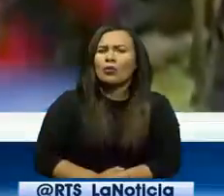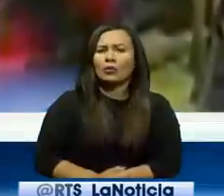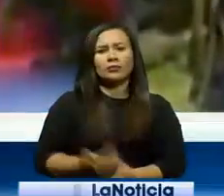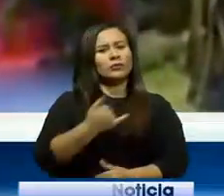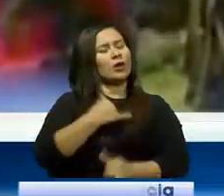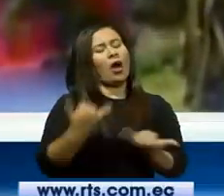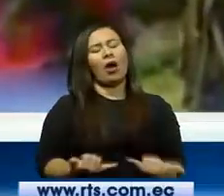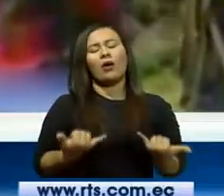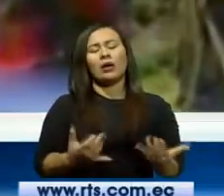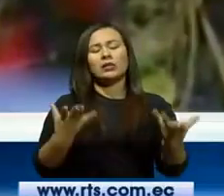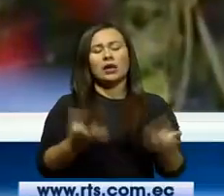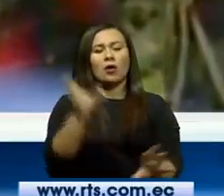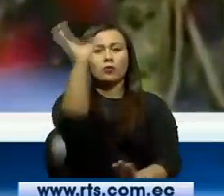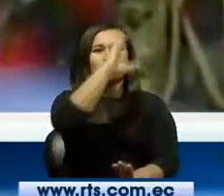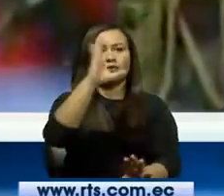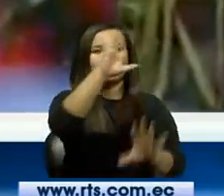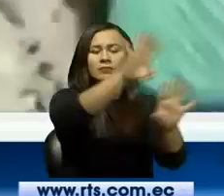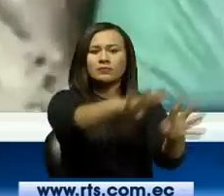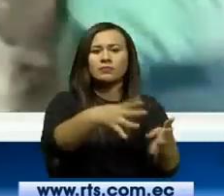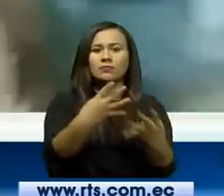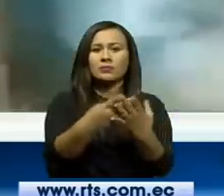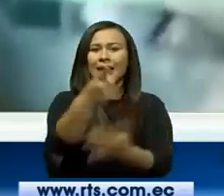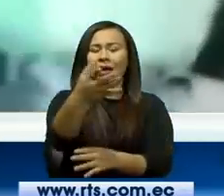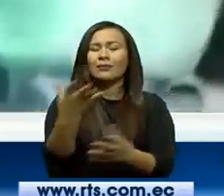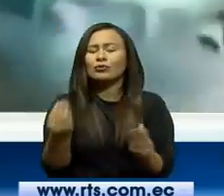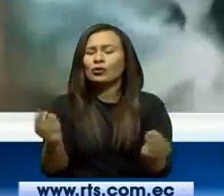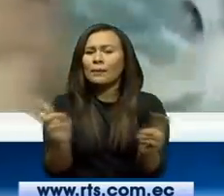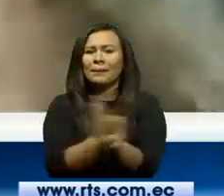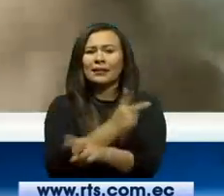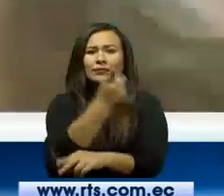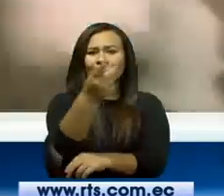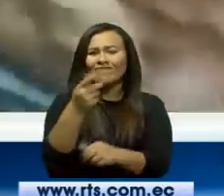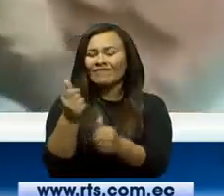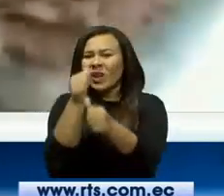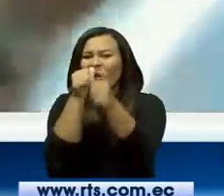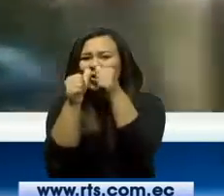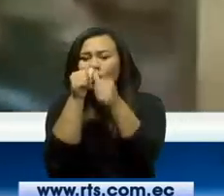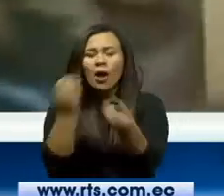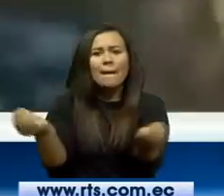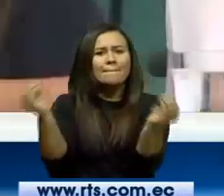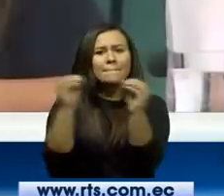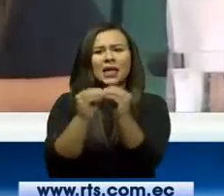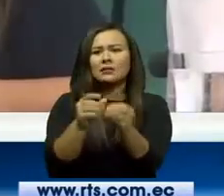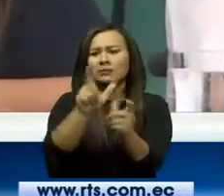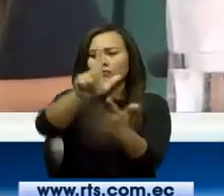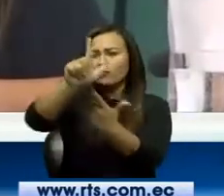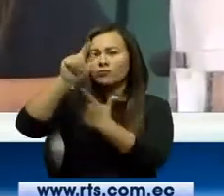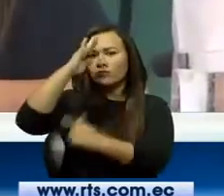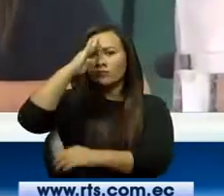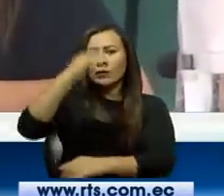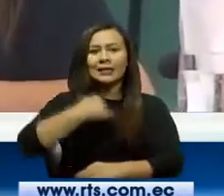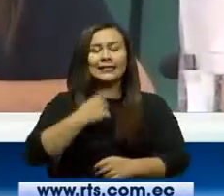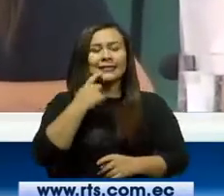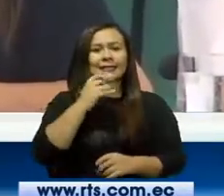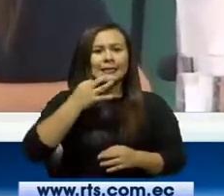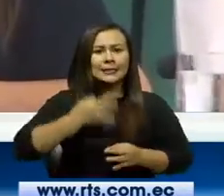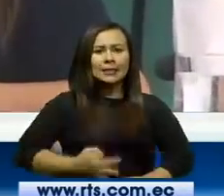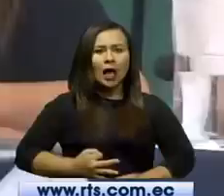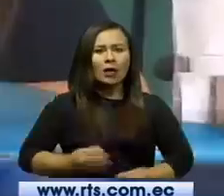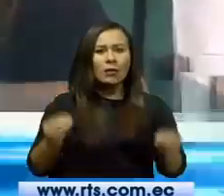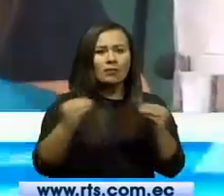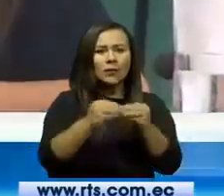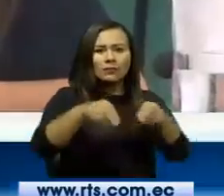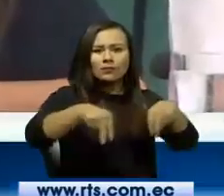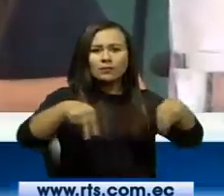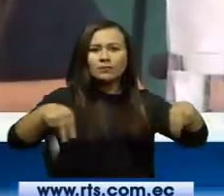República aseguró que la lucha contra la delincuencia y carteles del narcotráfico se reforzará en el país. Vemos muy cerca, por ejemplo,